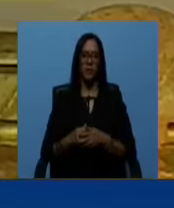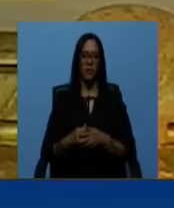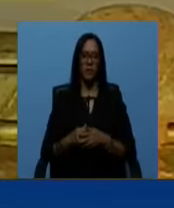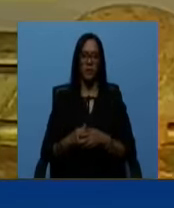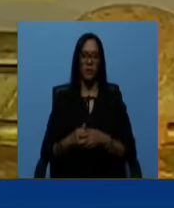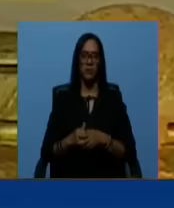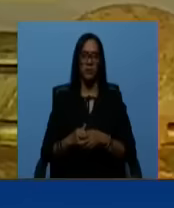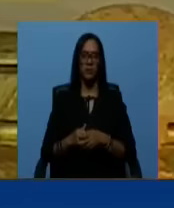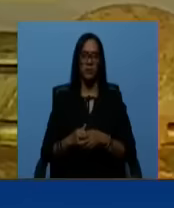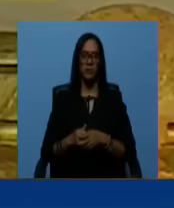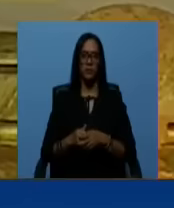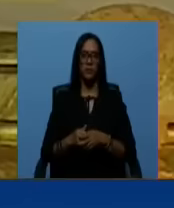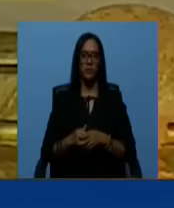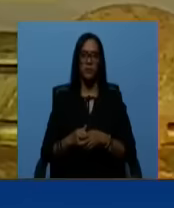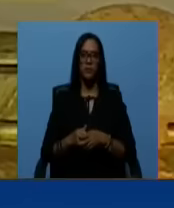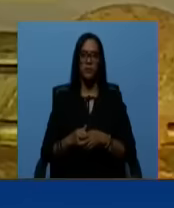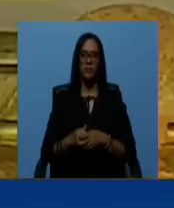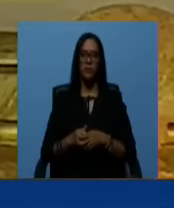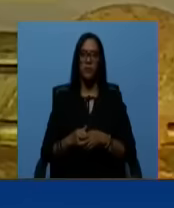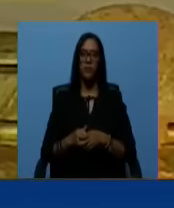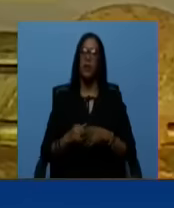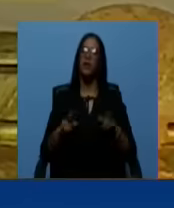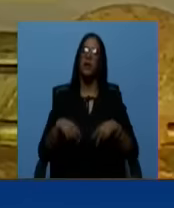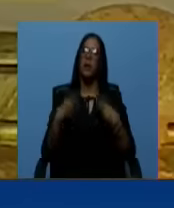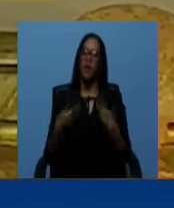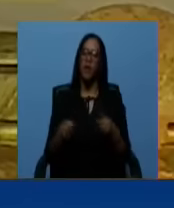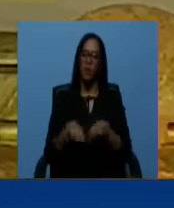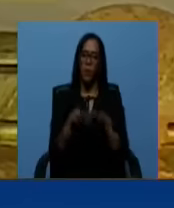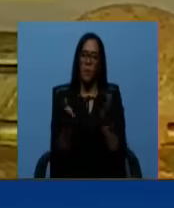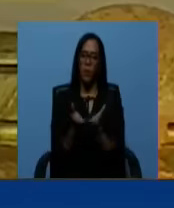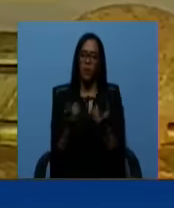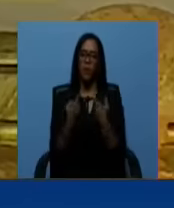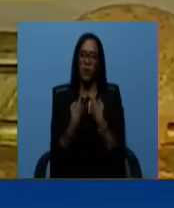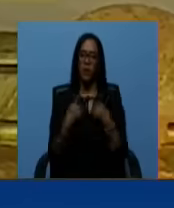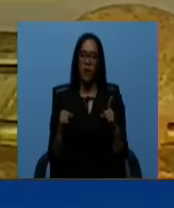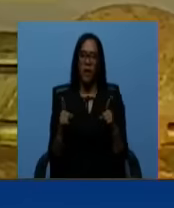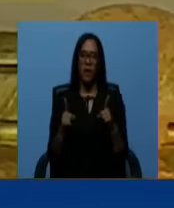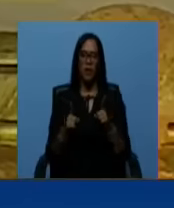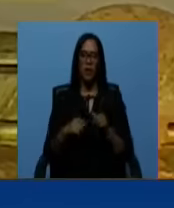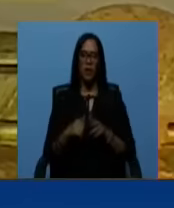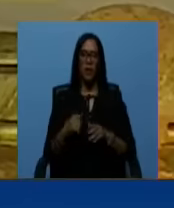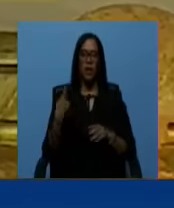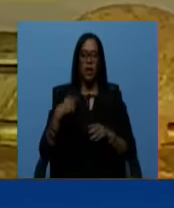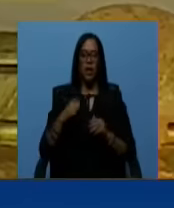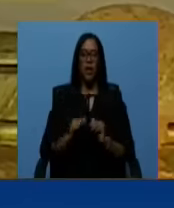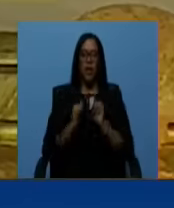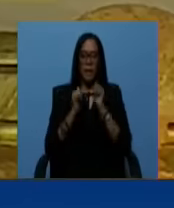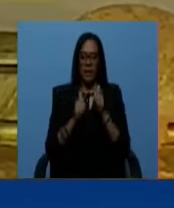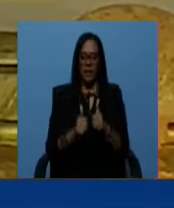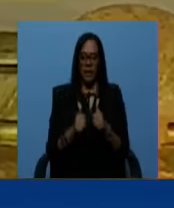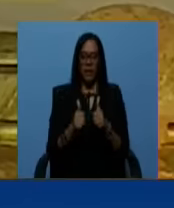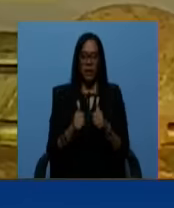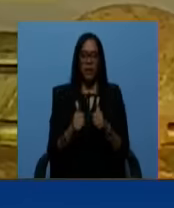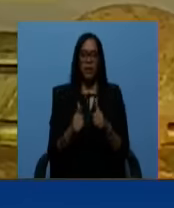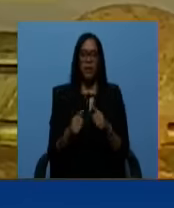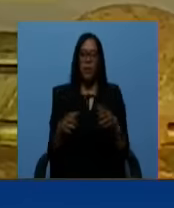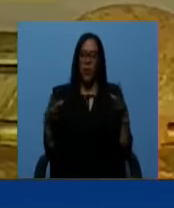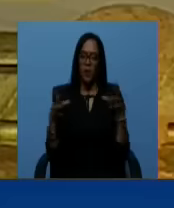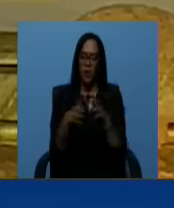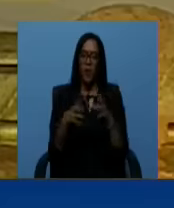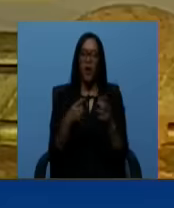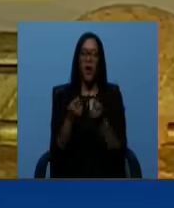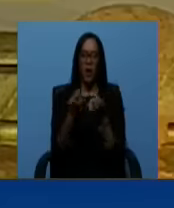Y ese nuevo mundo diferente tiene que empezar por consolidar una